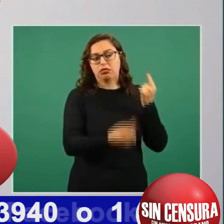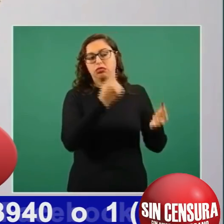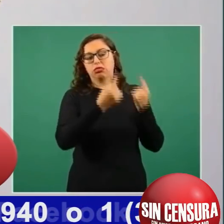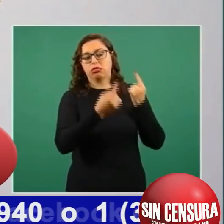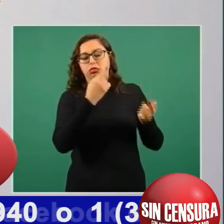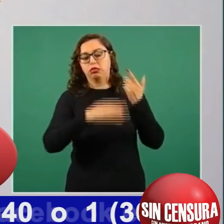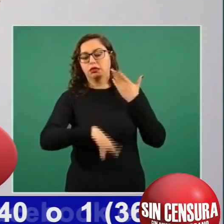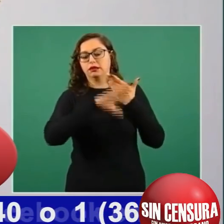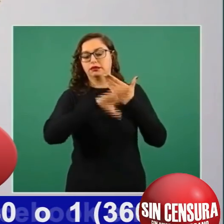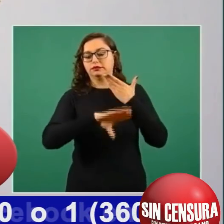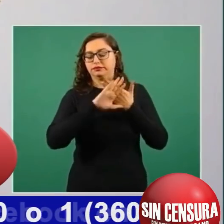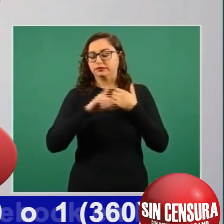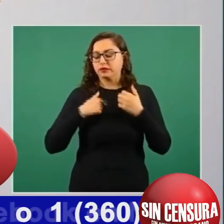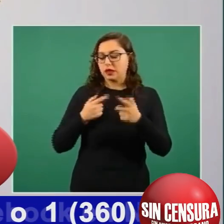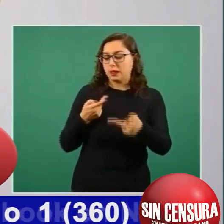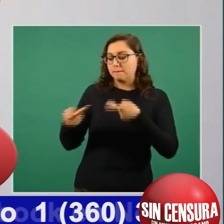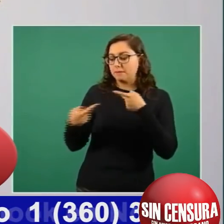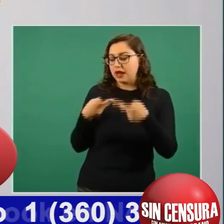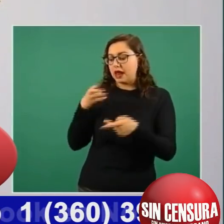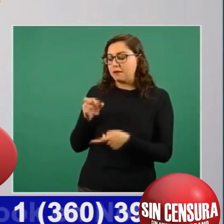que no existiera el Plan Mérida,